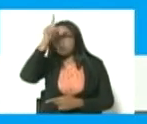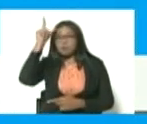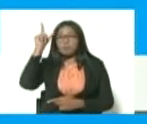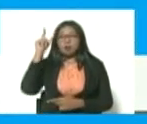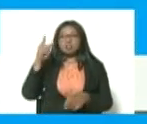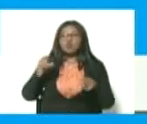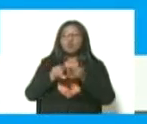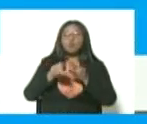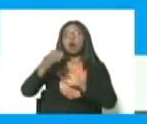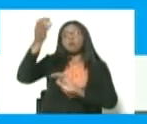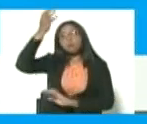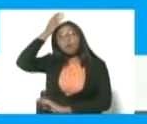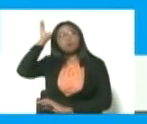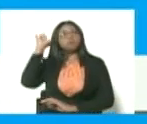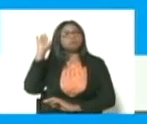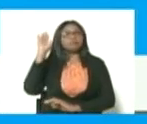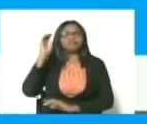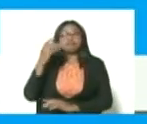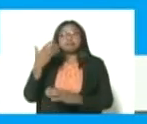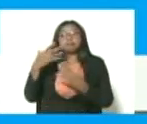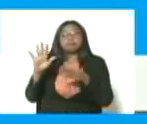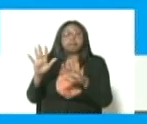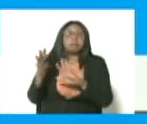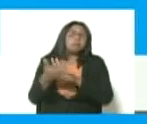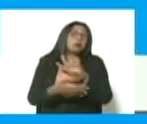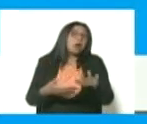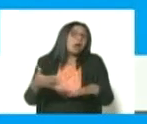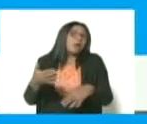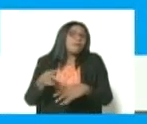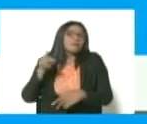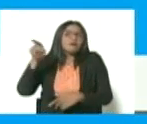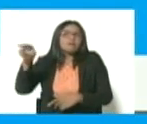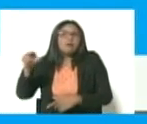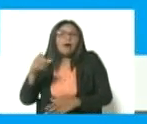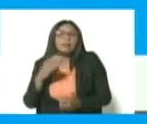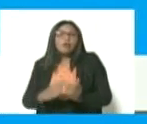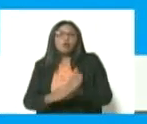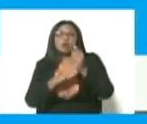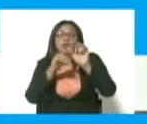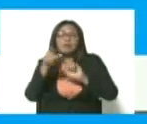reyesuelo, allá ellos, los gobernantes de España,